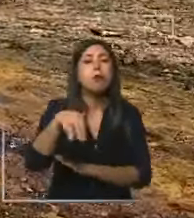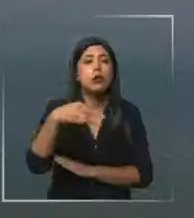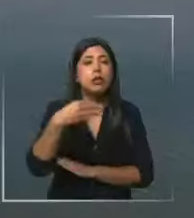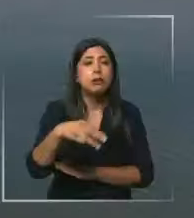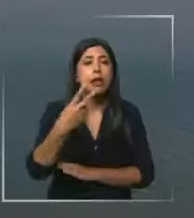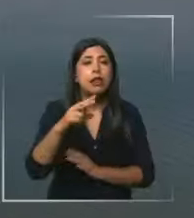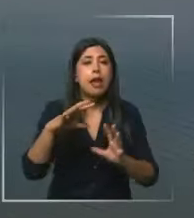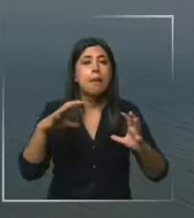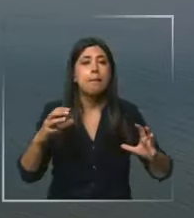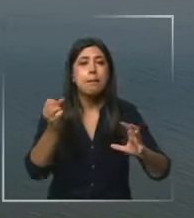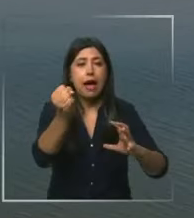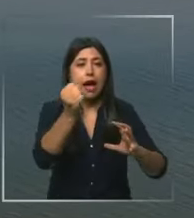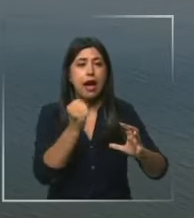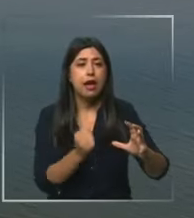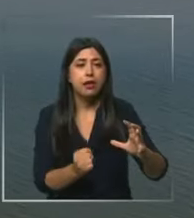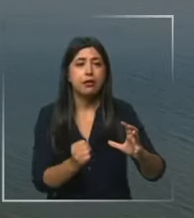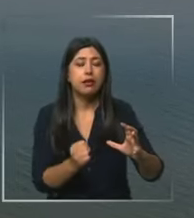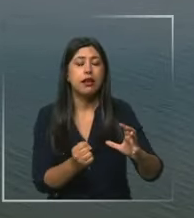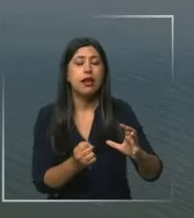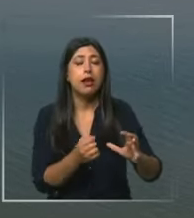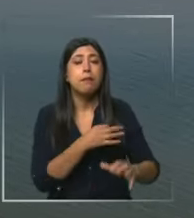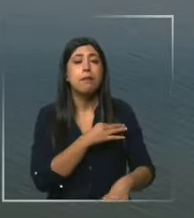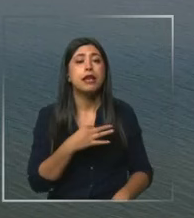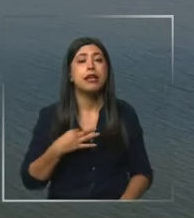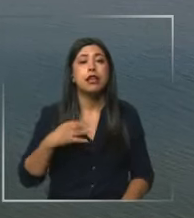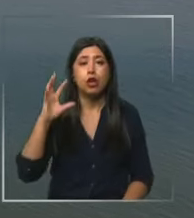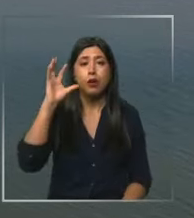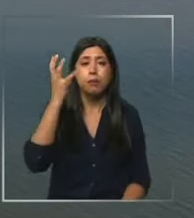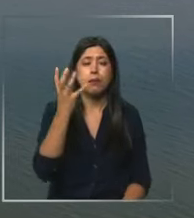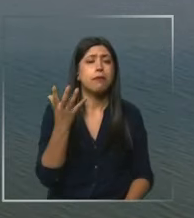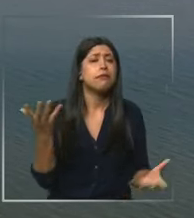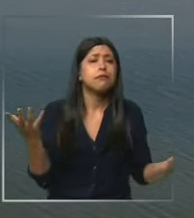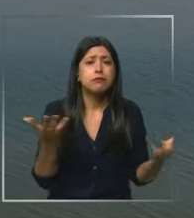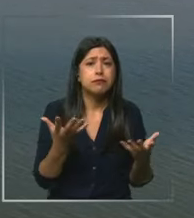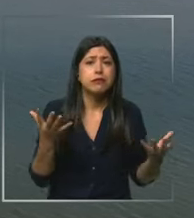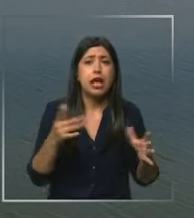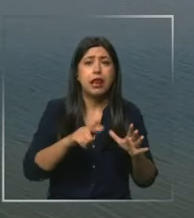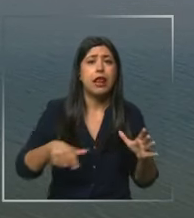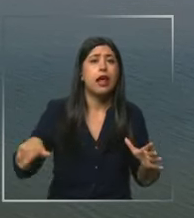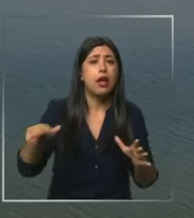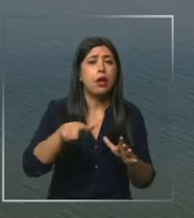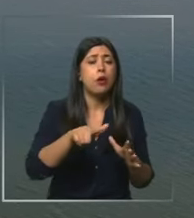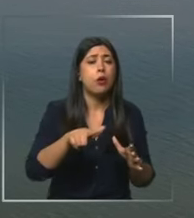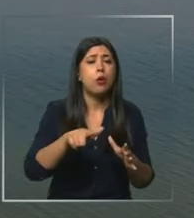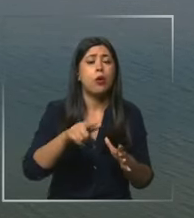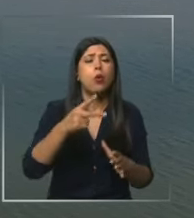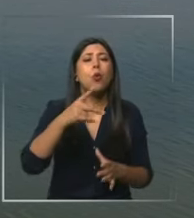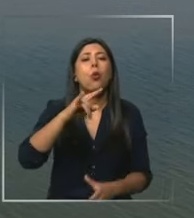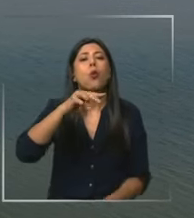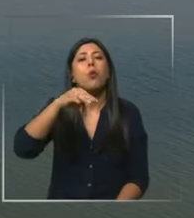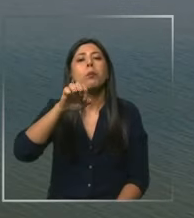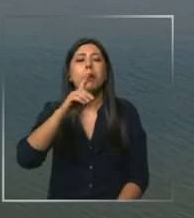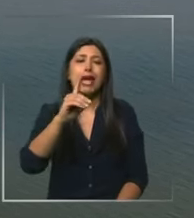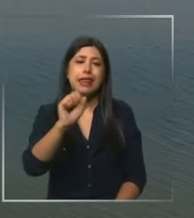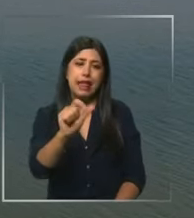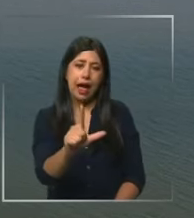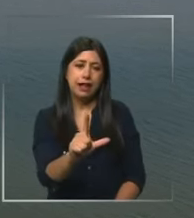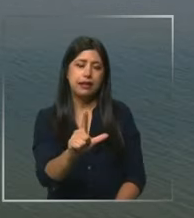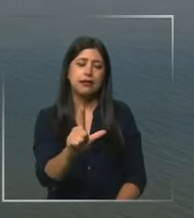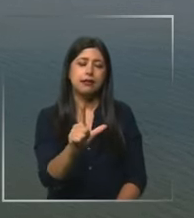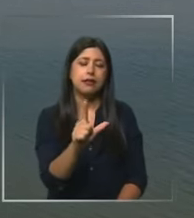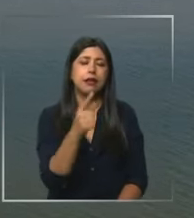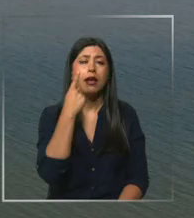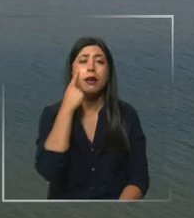Municipalidad de Paine ante el Ministerio de Medio Ambiente para que esta laguna sea declarada un humedal urbano. Pero